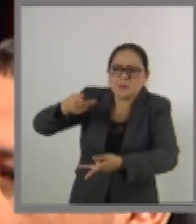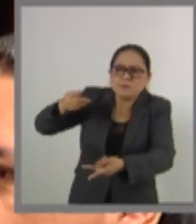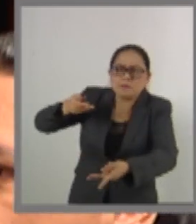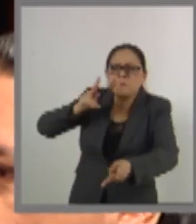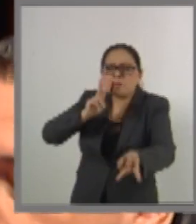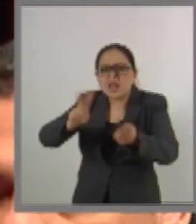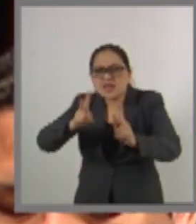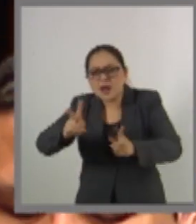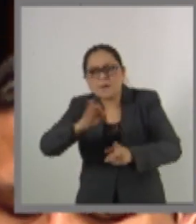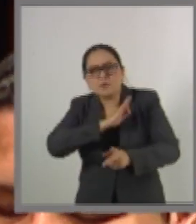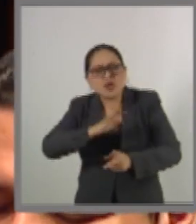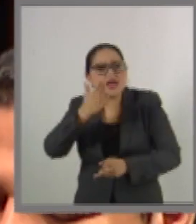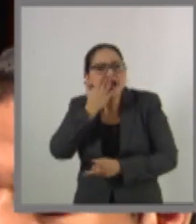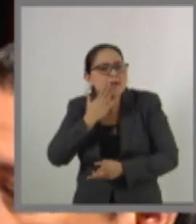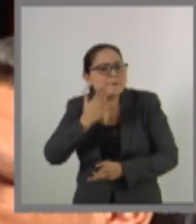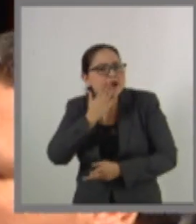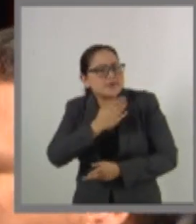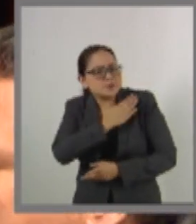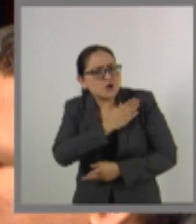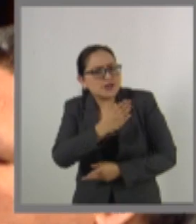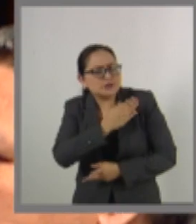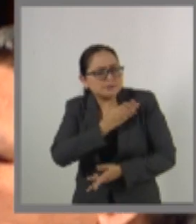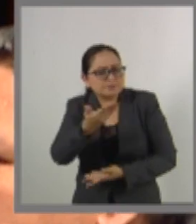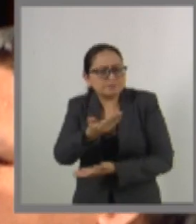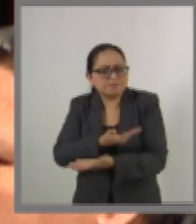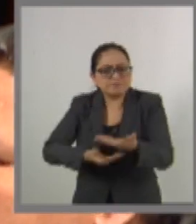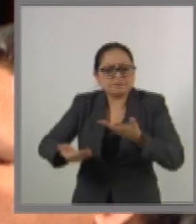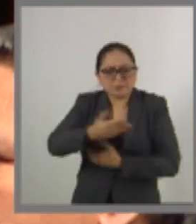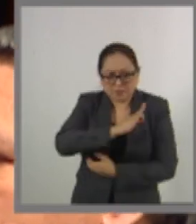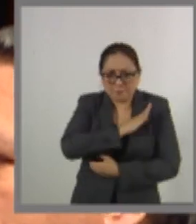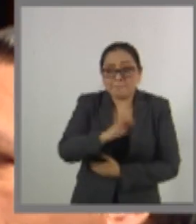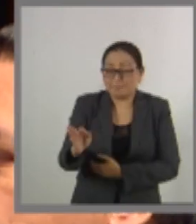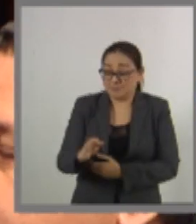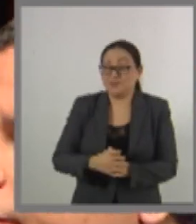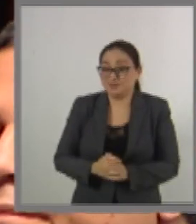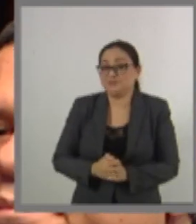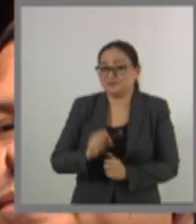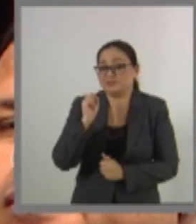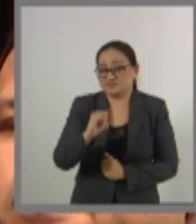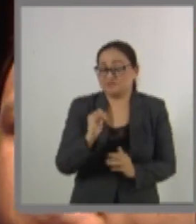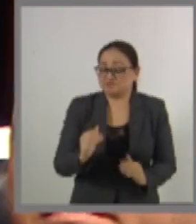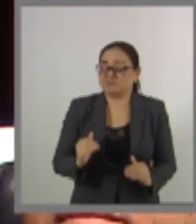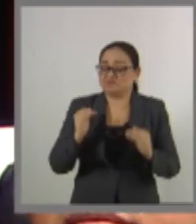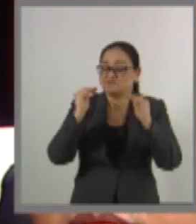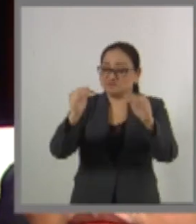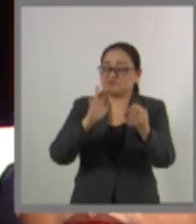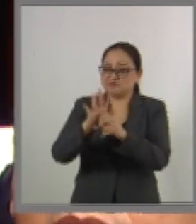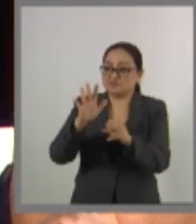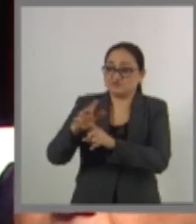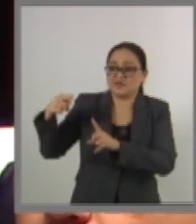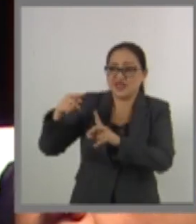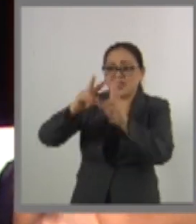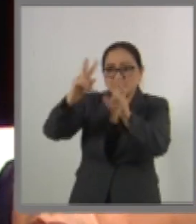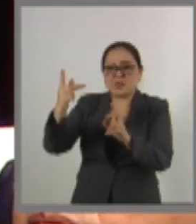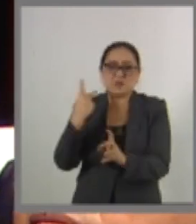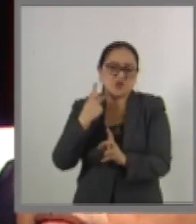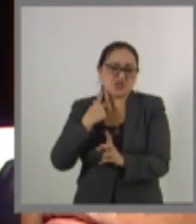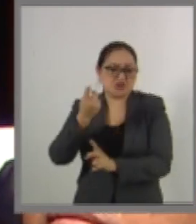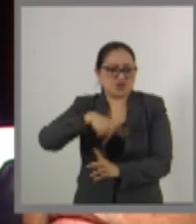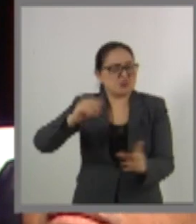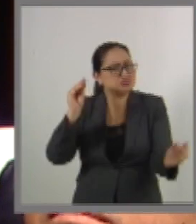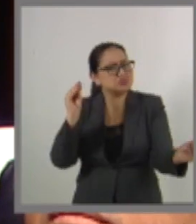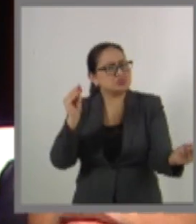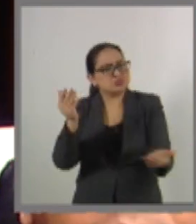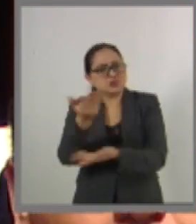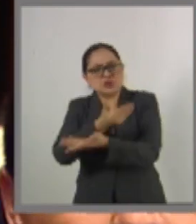ser gentiles con nosotros mismos, se puede elevar a un nivel superior el quehacer político sin tener que